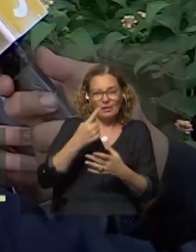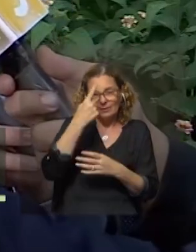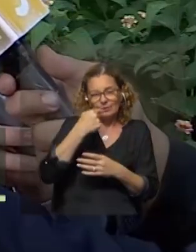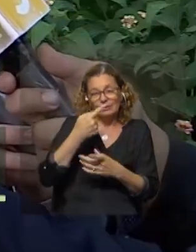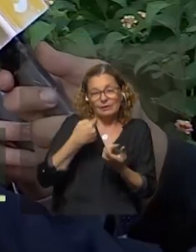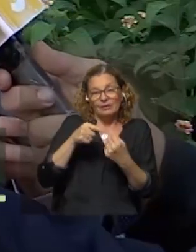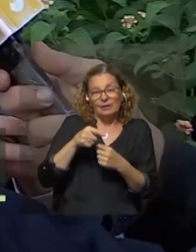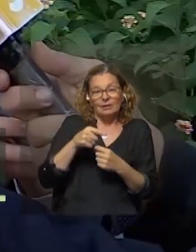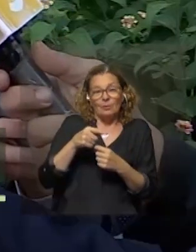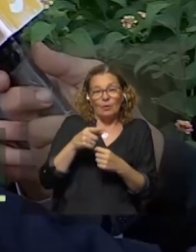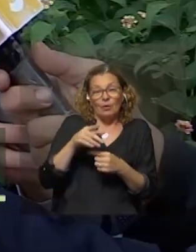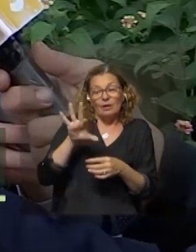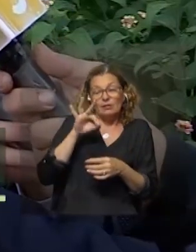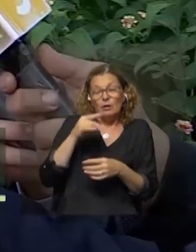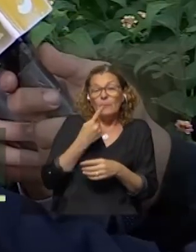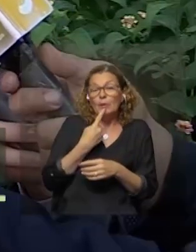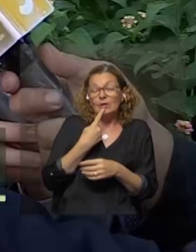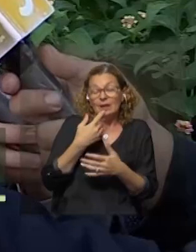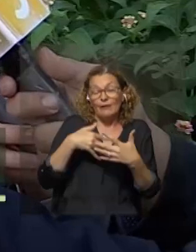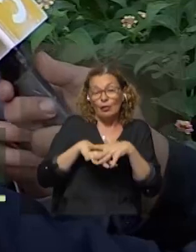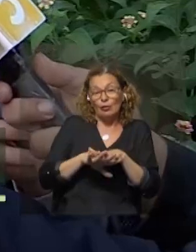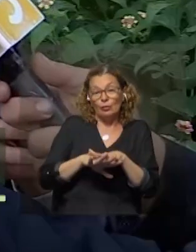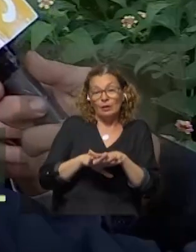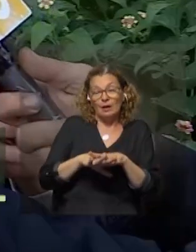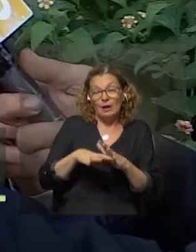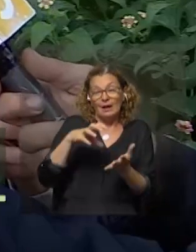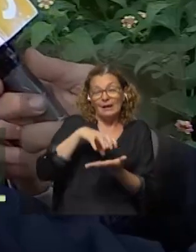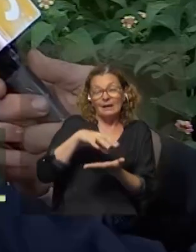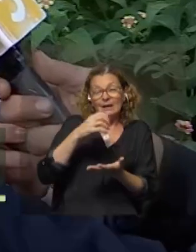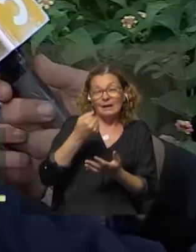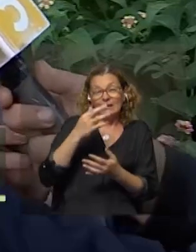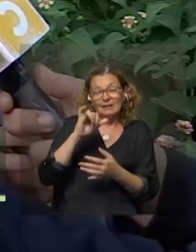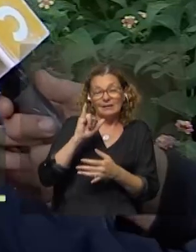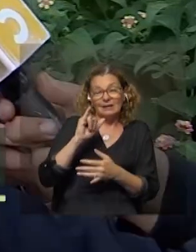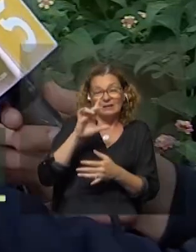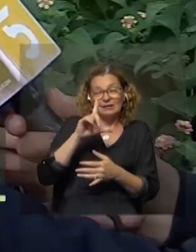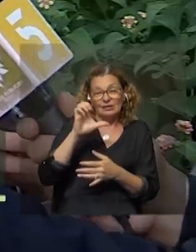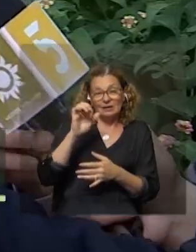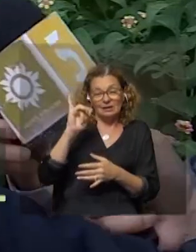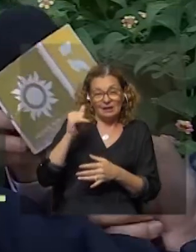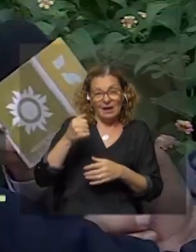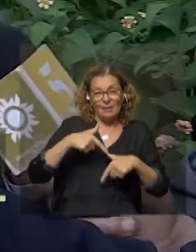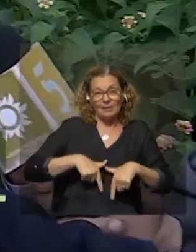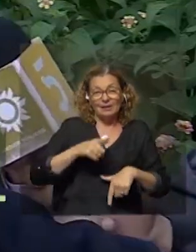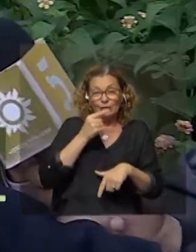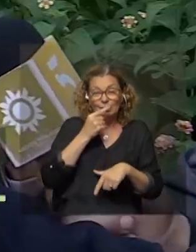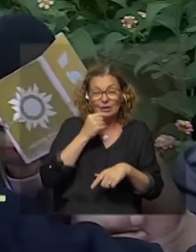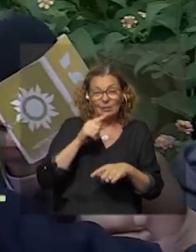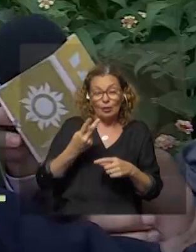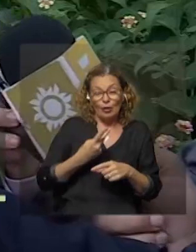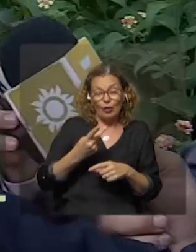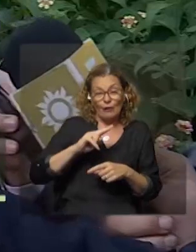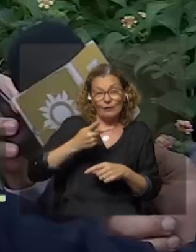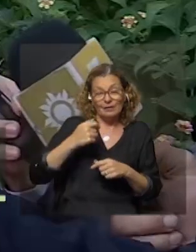lo tanto acá hubo decisiones políticas que involucran a la cancillería que involucran al Ministerio del interior en donde los